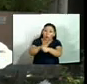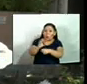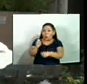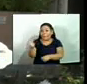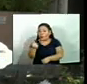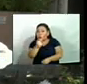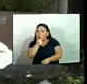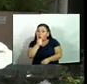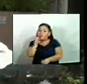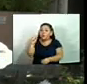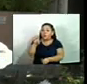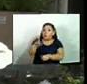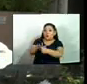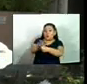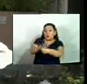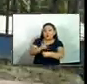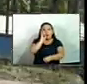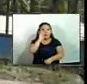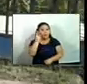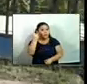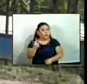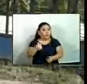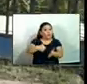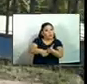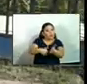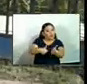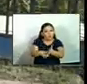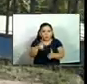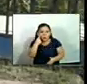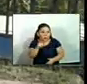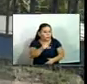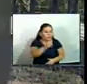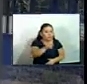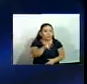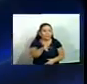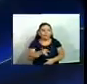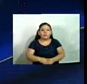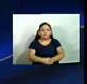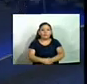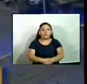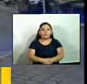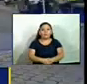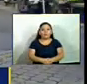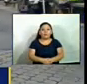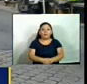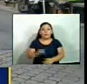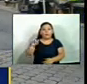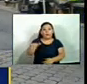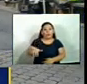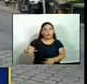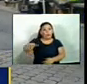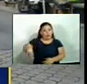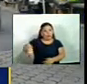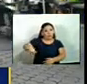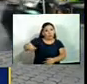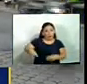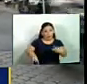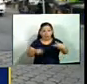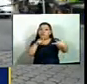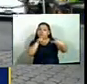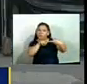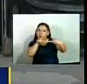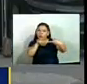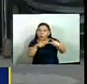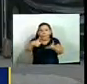enfermedad. Autoridades edilicias informaron que buscan opciones. Soy Apango, el segundo municipio más